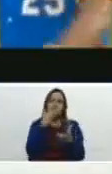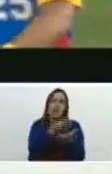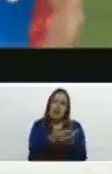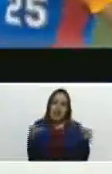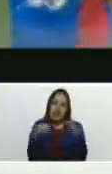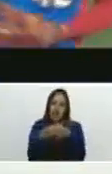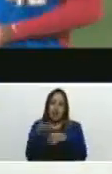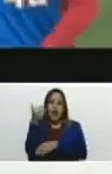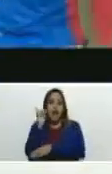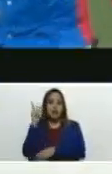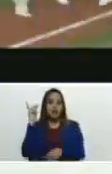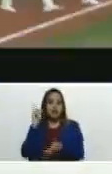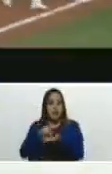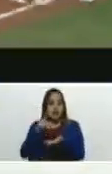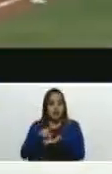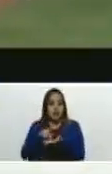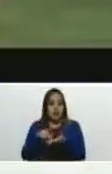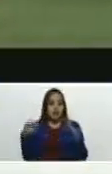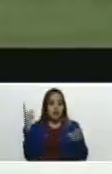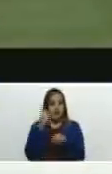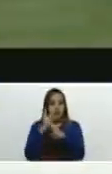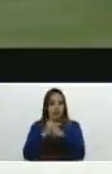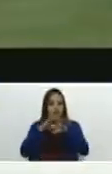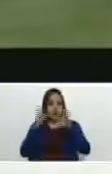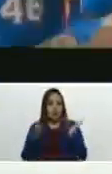está en el Clásico Mundial, máxima disciplina,